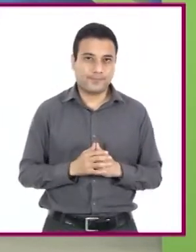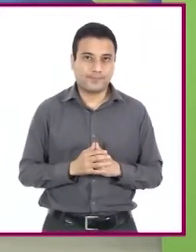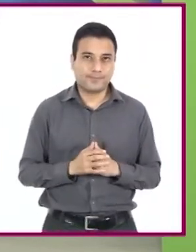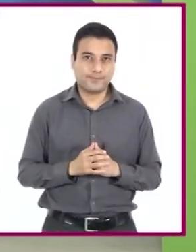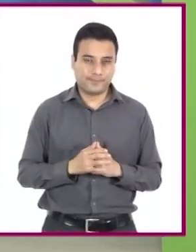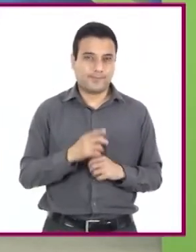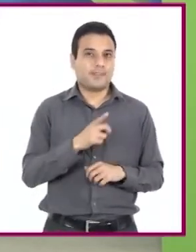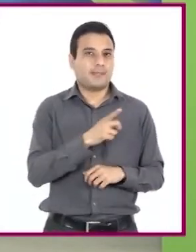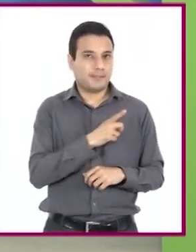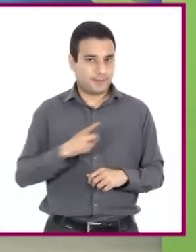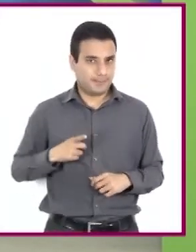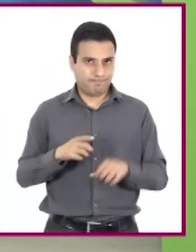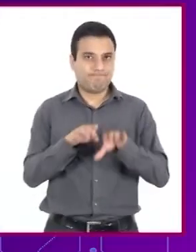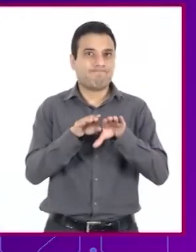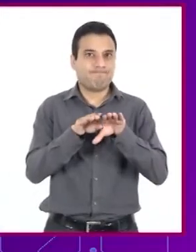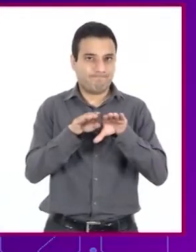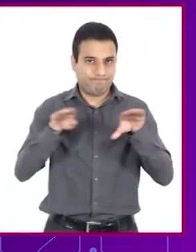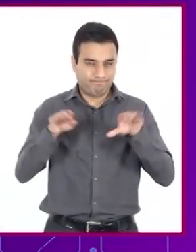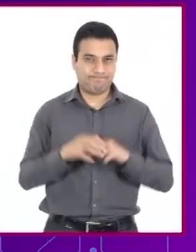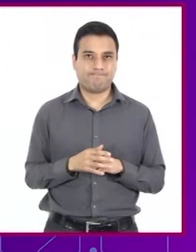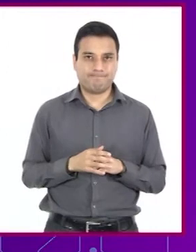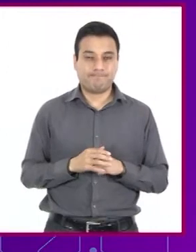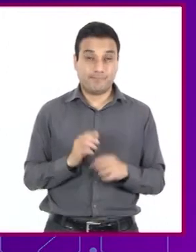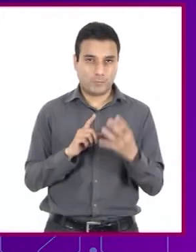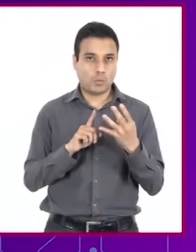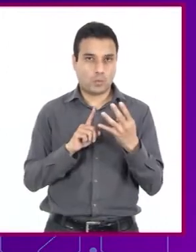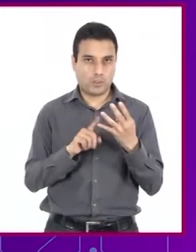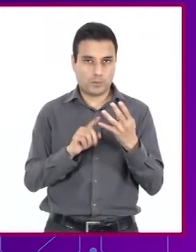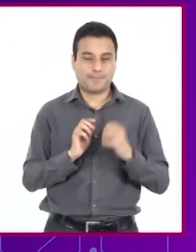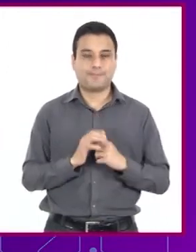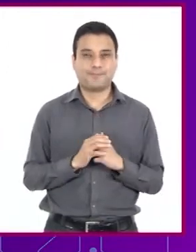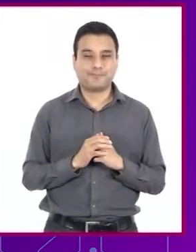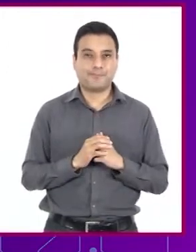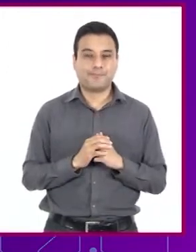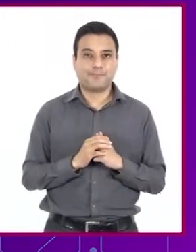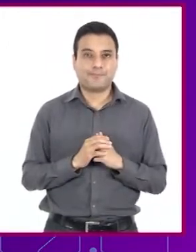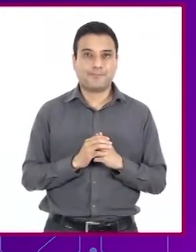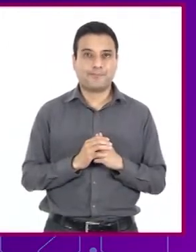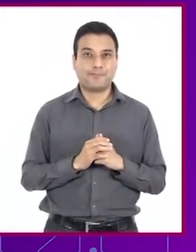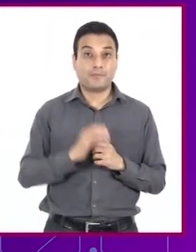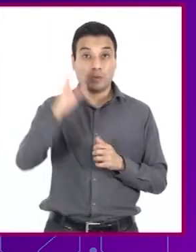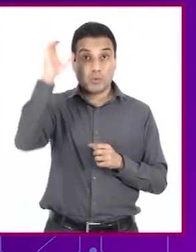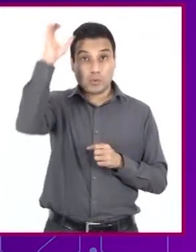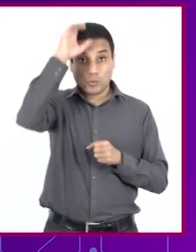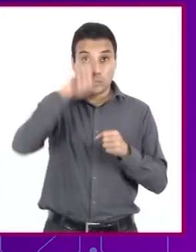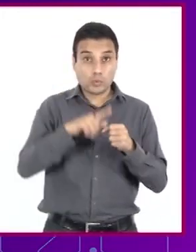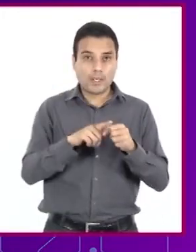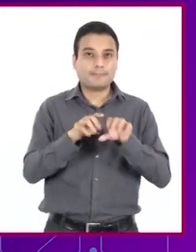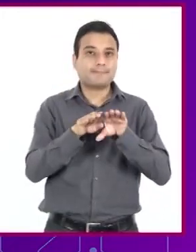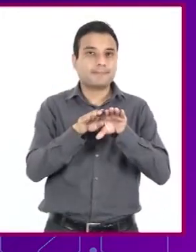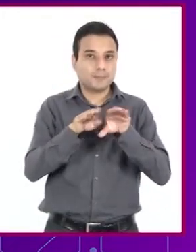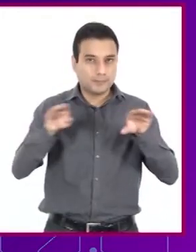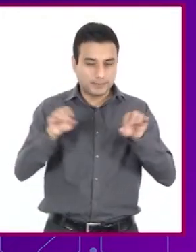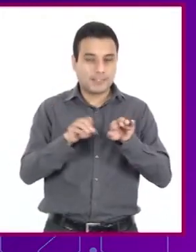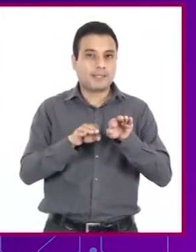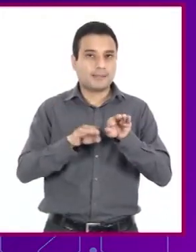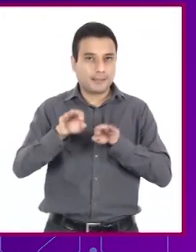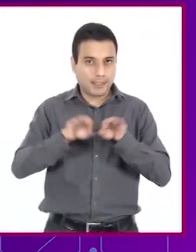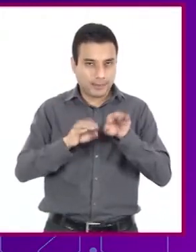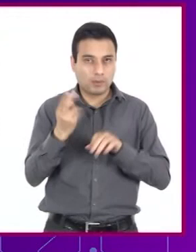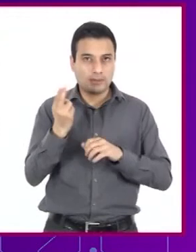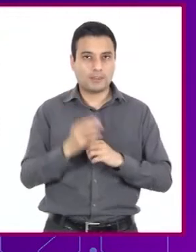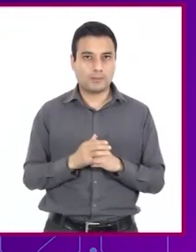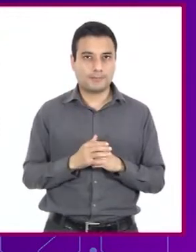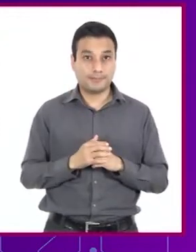la igualdad de género. 4. Exigir una cultura de igualdad en el trabajo, desde el